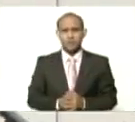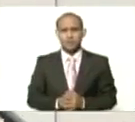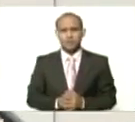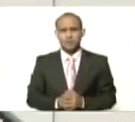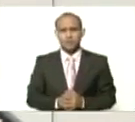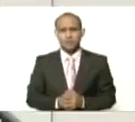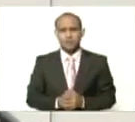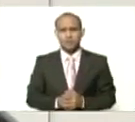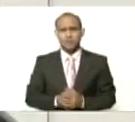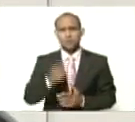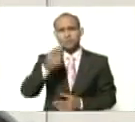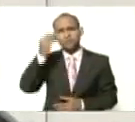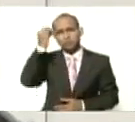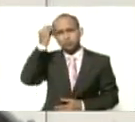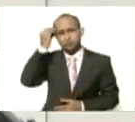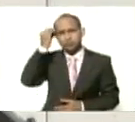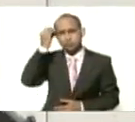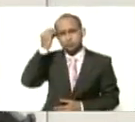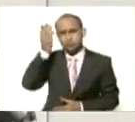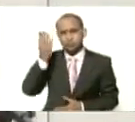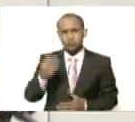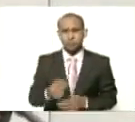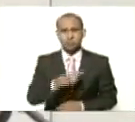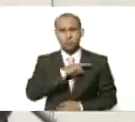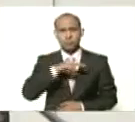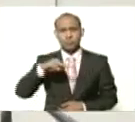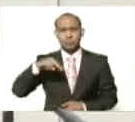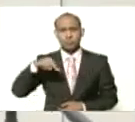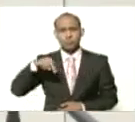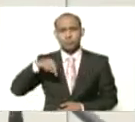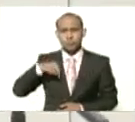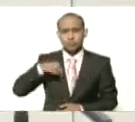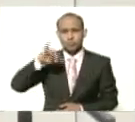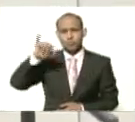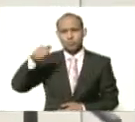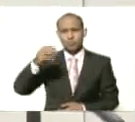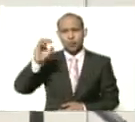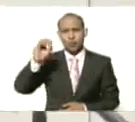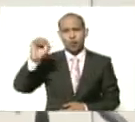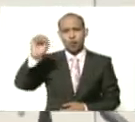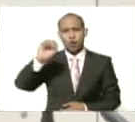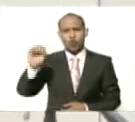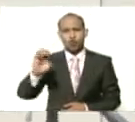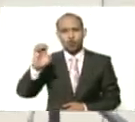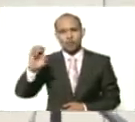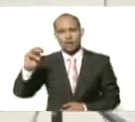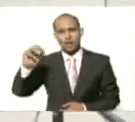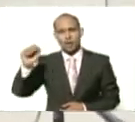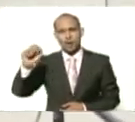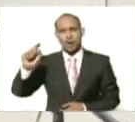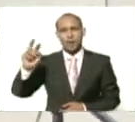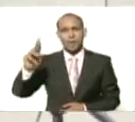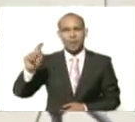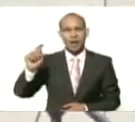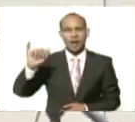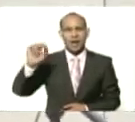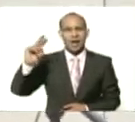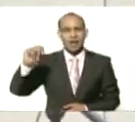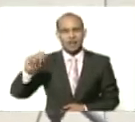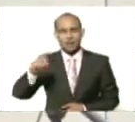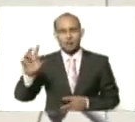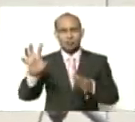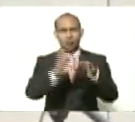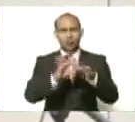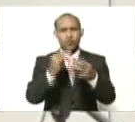con un pensamiento de nuestro grande José Martí, gran bolivariano por la unión y por